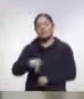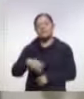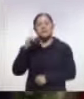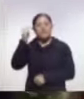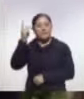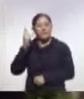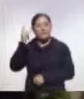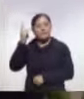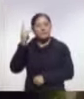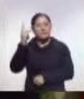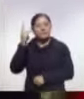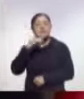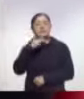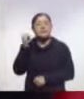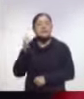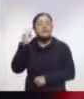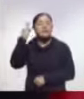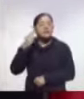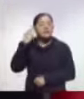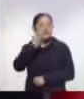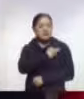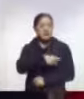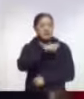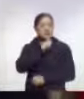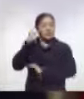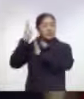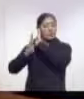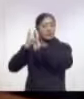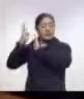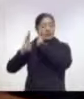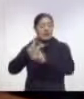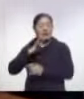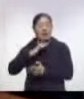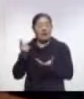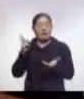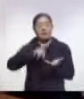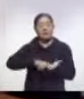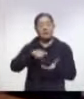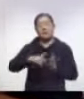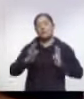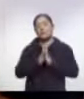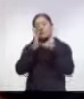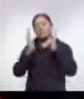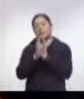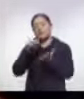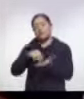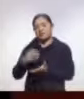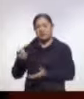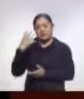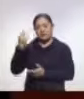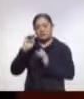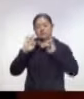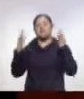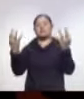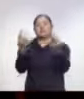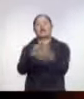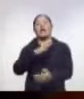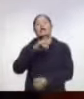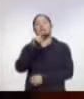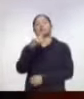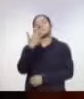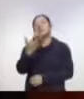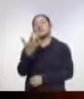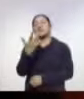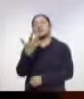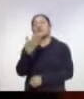príncipe británico y los reyes de España y Bélgica estuvieron entre los participantes en el foro, que marcó el 75 aniversario de